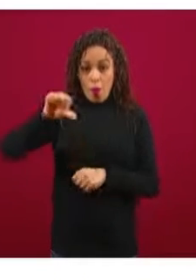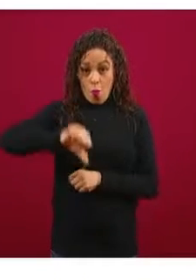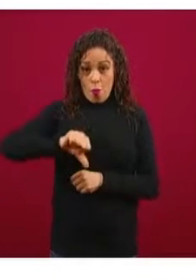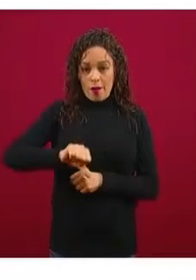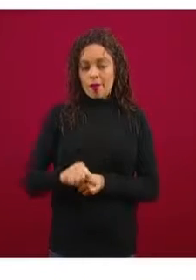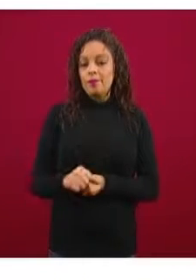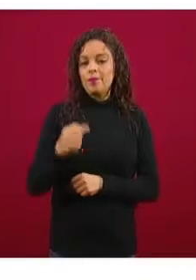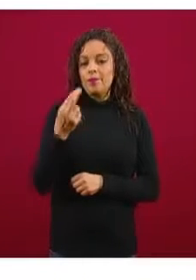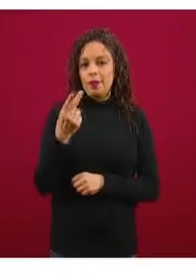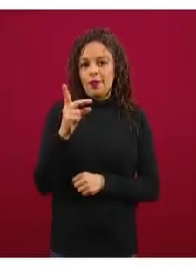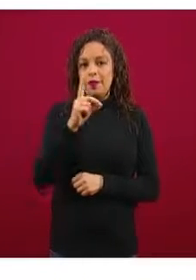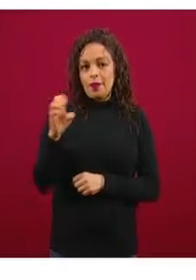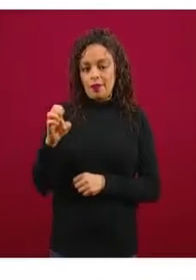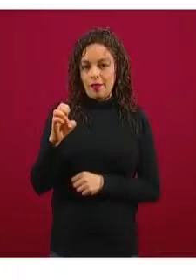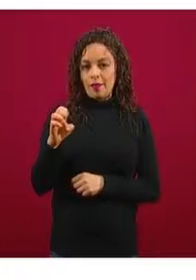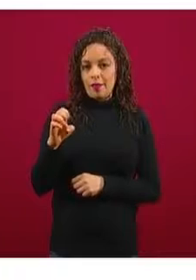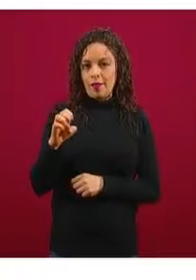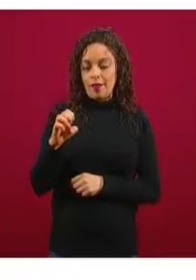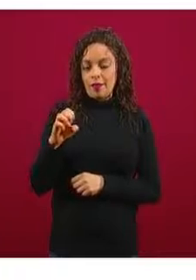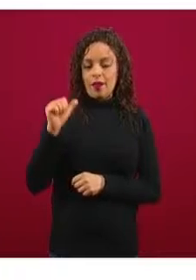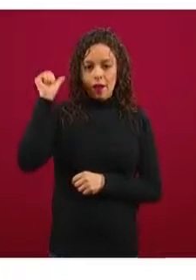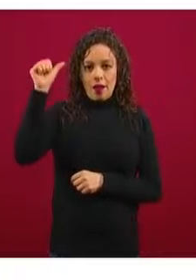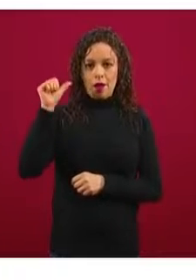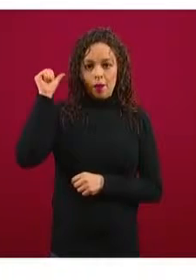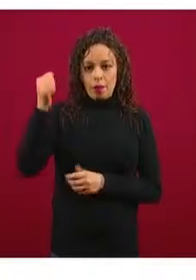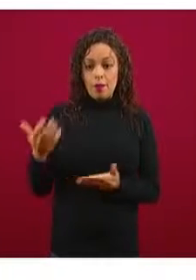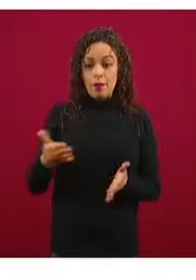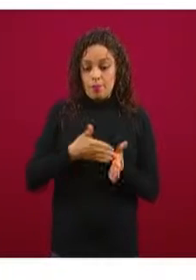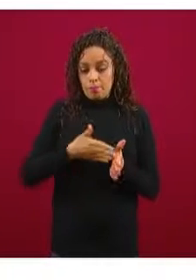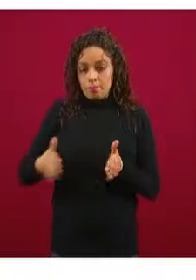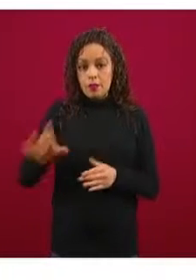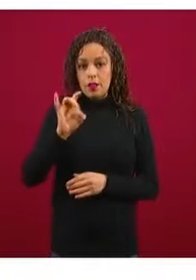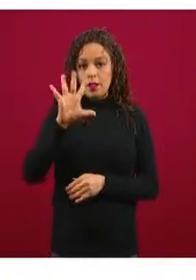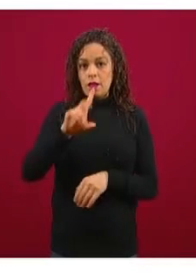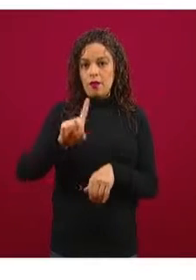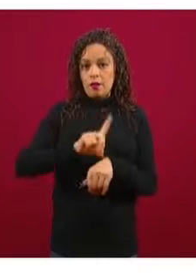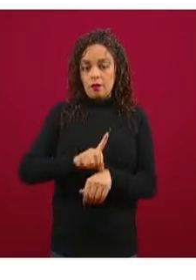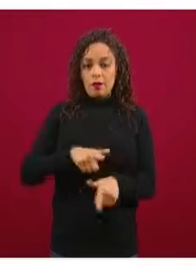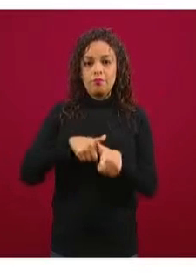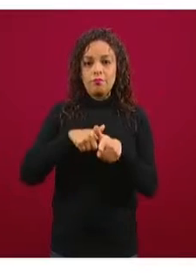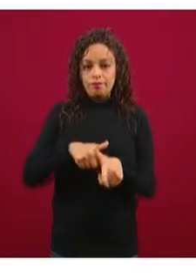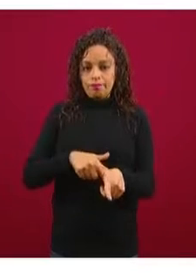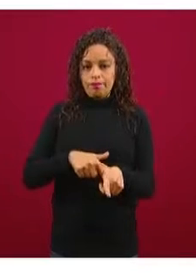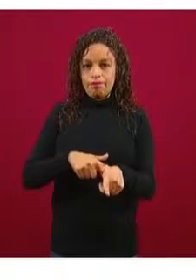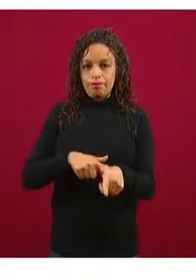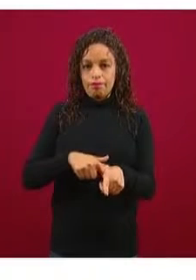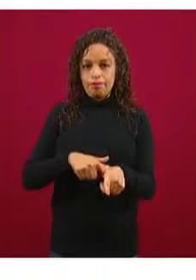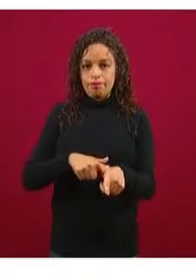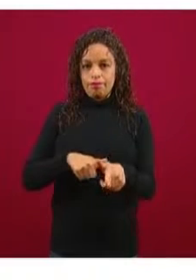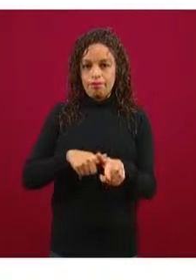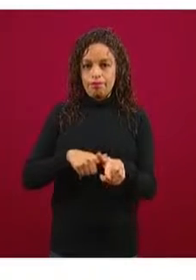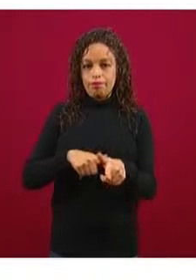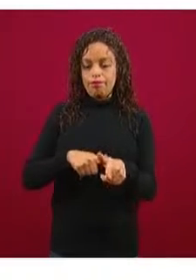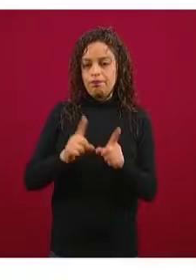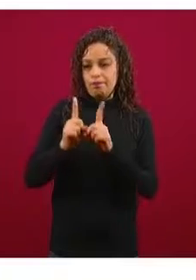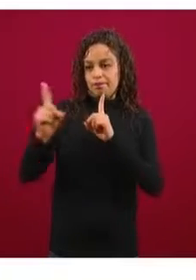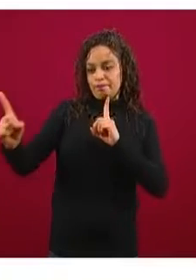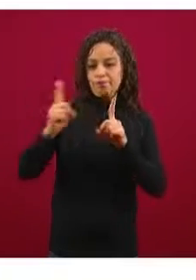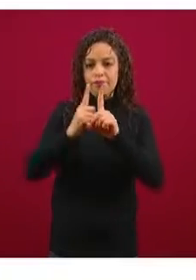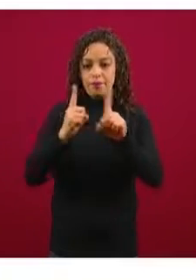tanto, 34 días de Jornada Nacional de Sana Distancia y 57 conferencias de